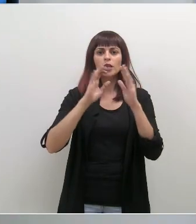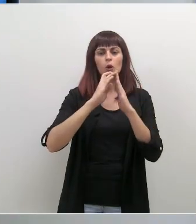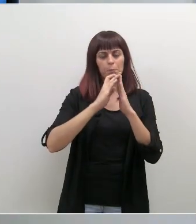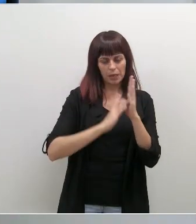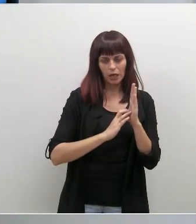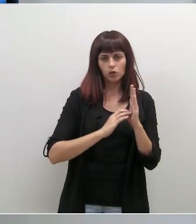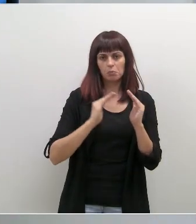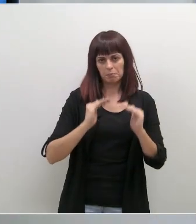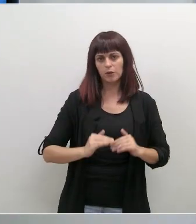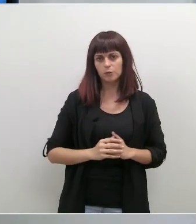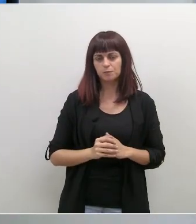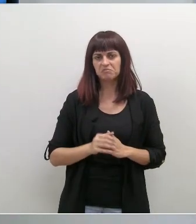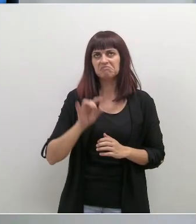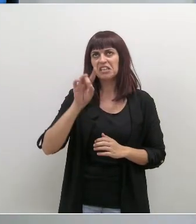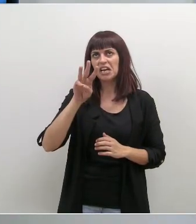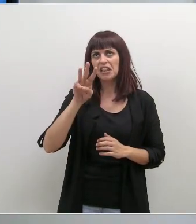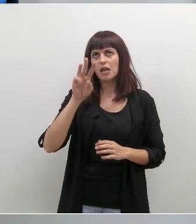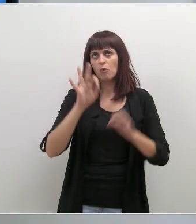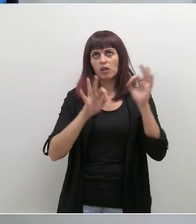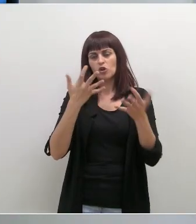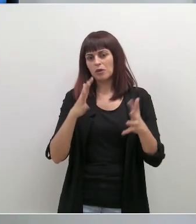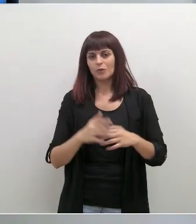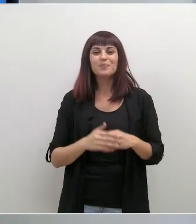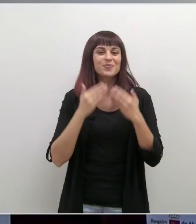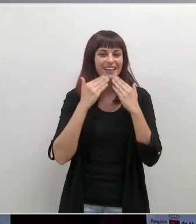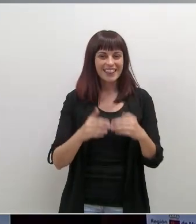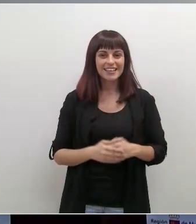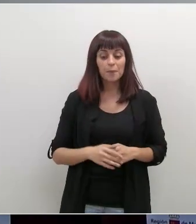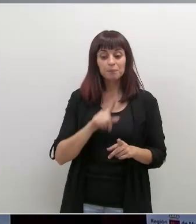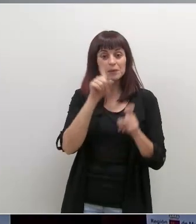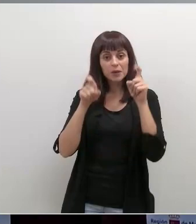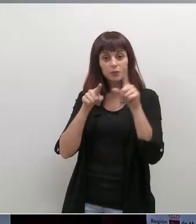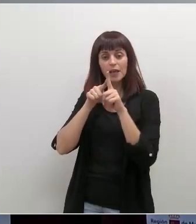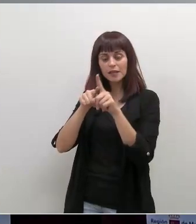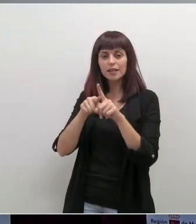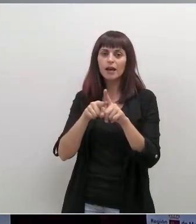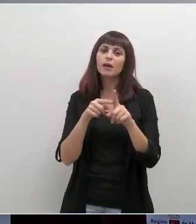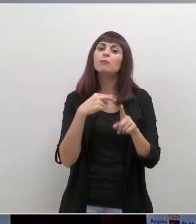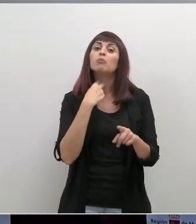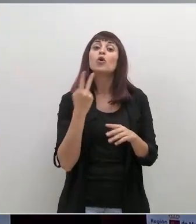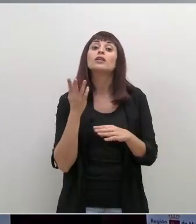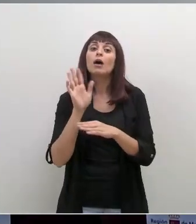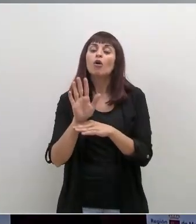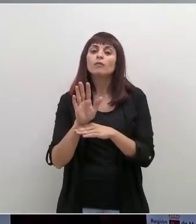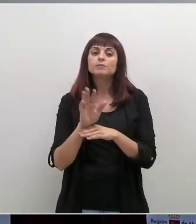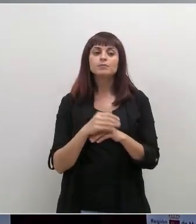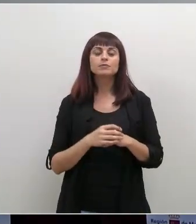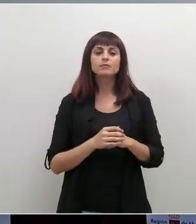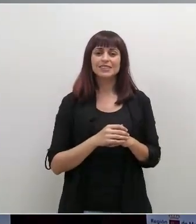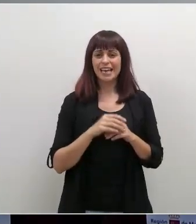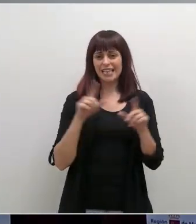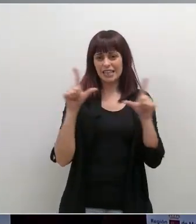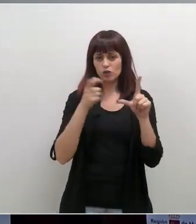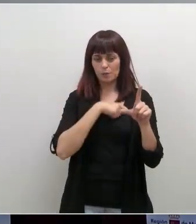13%. Eso es, gracias. Pregunta para la portavoz de Televisión Española. Preguntan hasta qué punto cree que